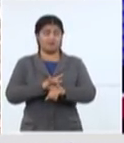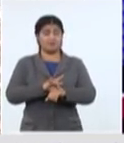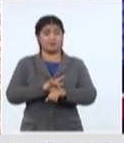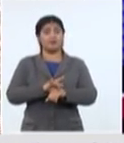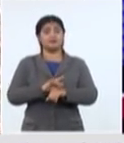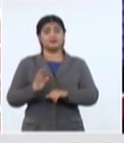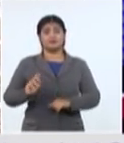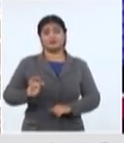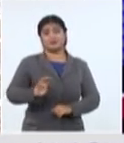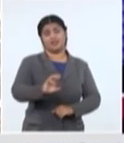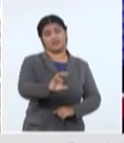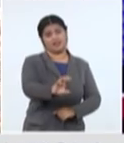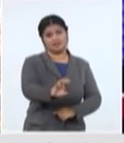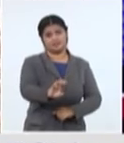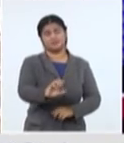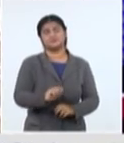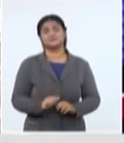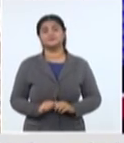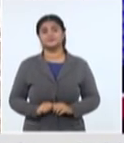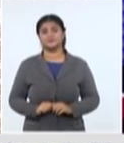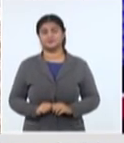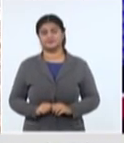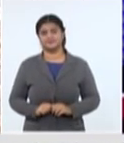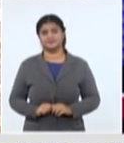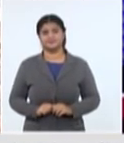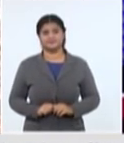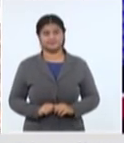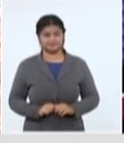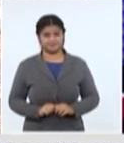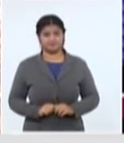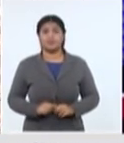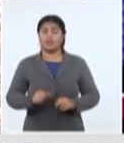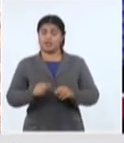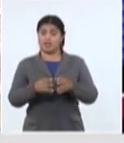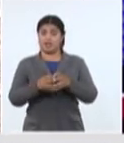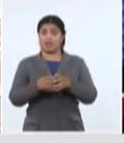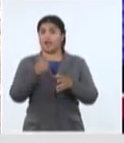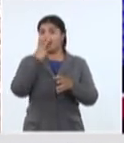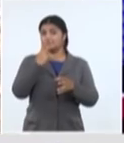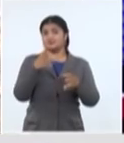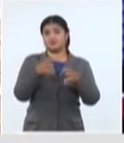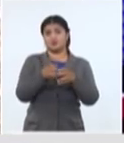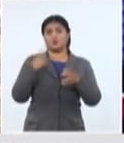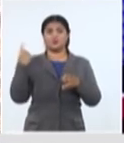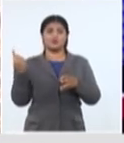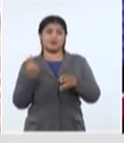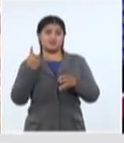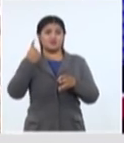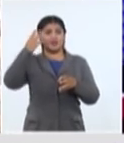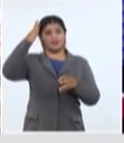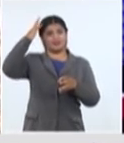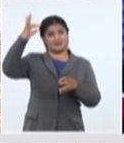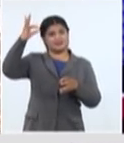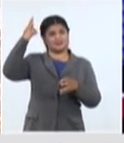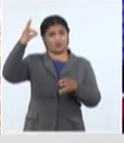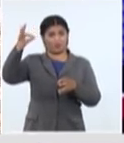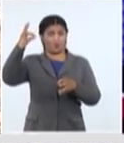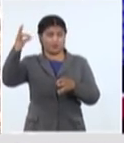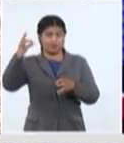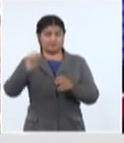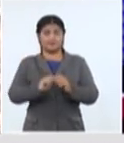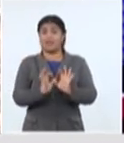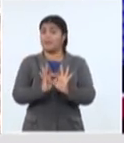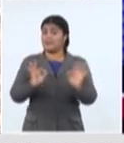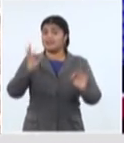bien son atendidos por el Grupo Nacional de Psicología, en este caso también por el Grupo de Psico-Oncología del Instituto